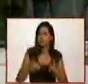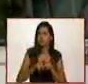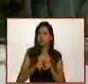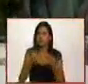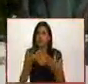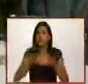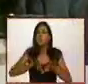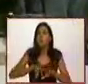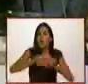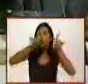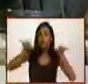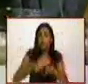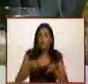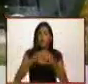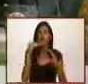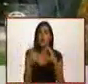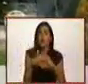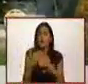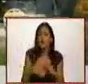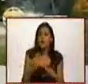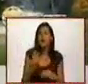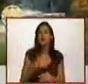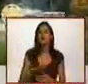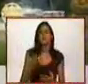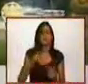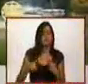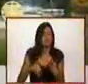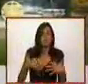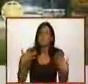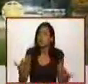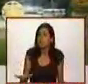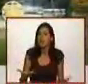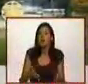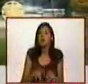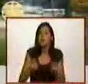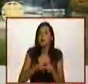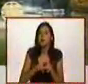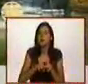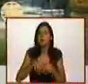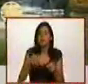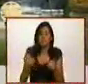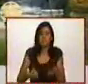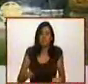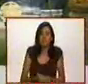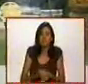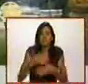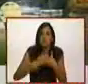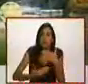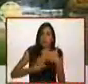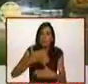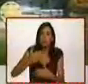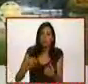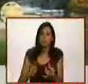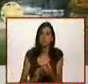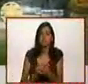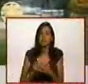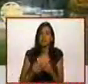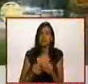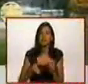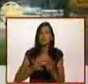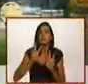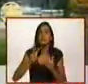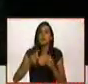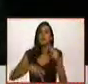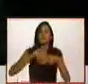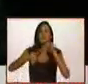telecomunicaciones, computadoras, el correo, bueno, es para, todo eso es abono para nuestra siembra. Estamos sembrando una patria